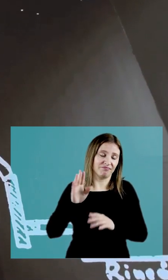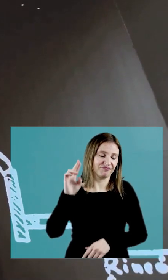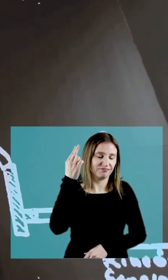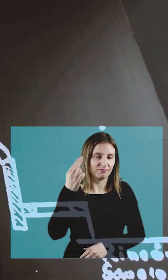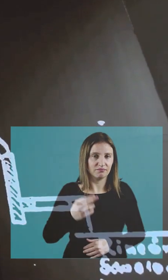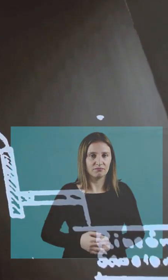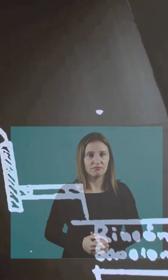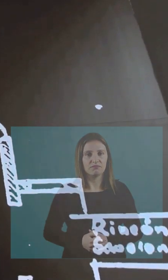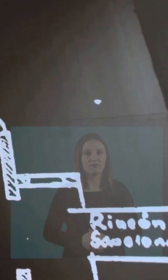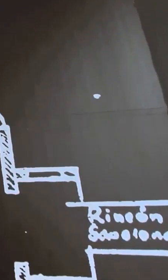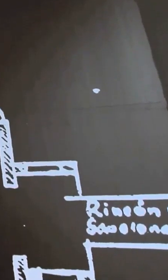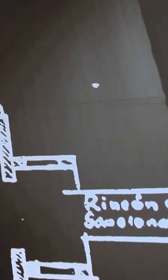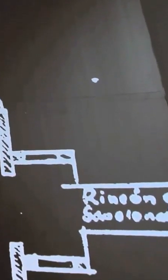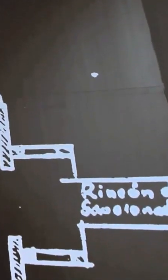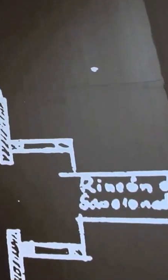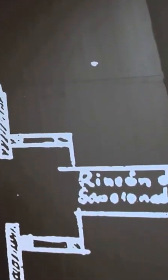muerte.